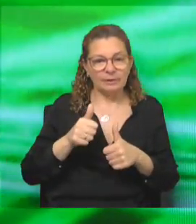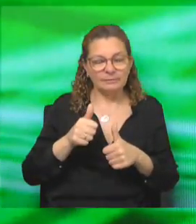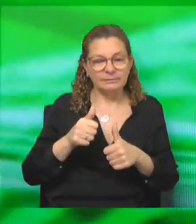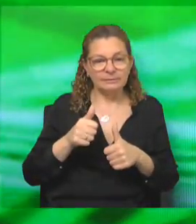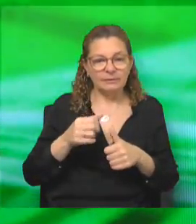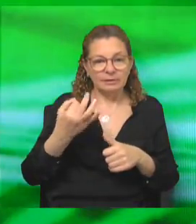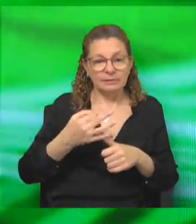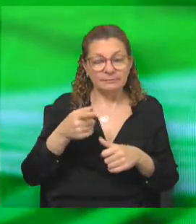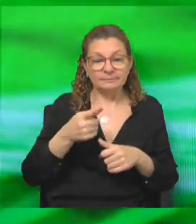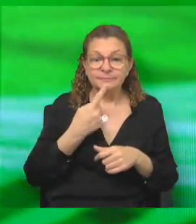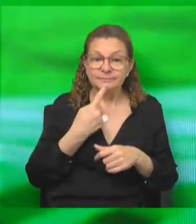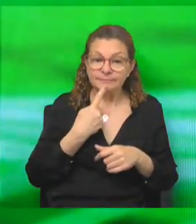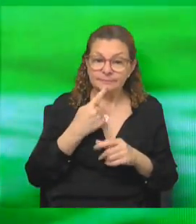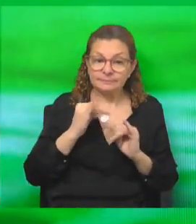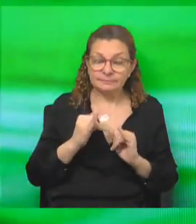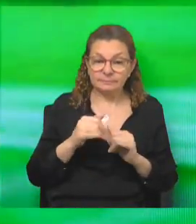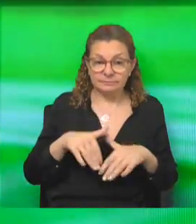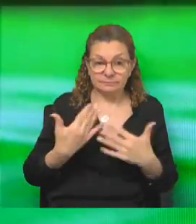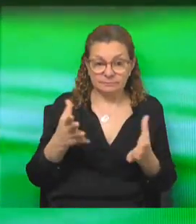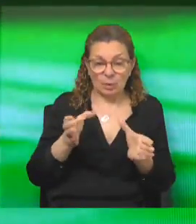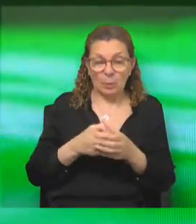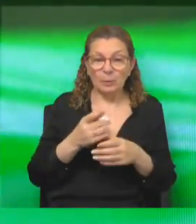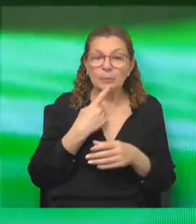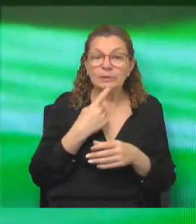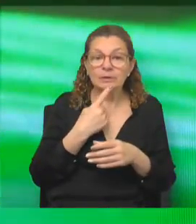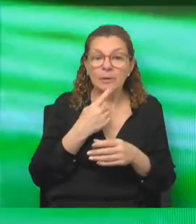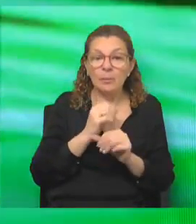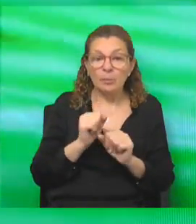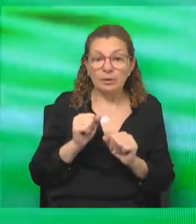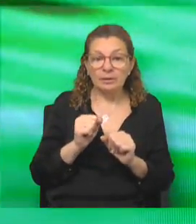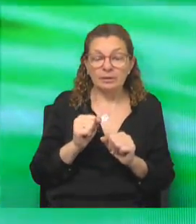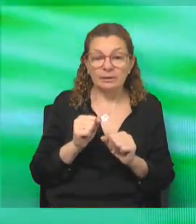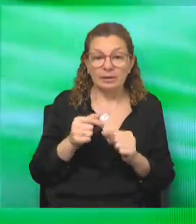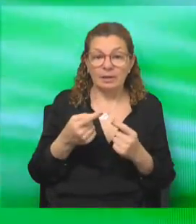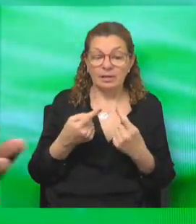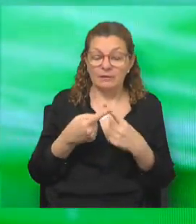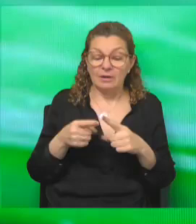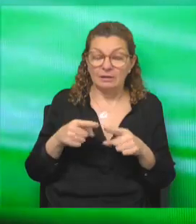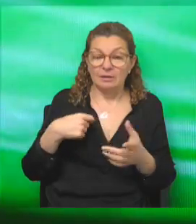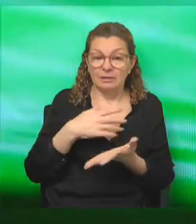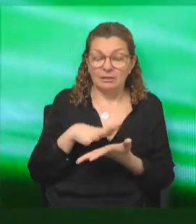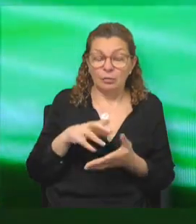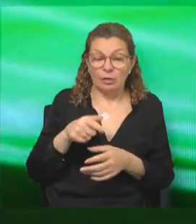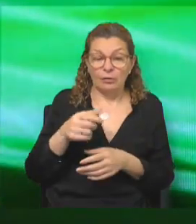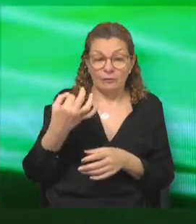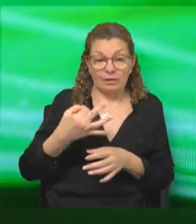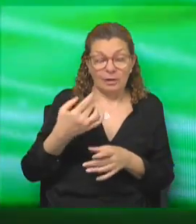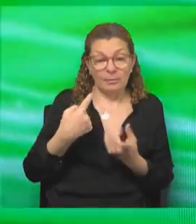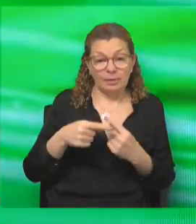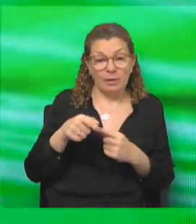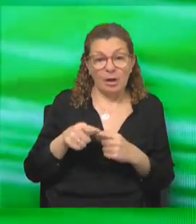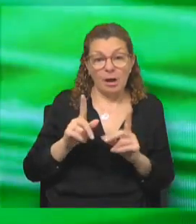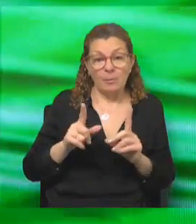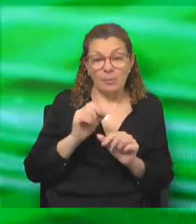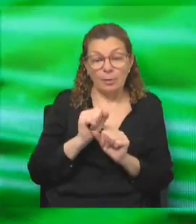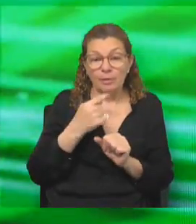ahora que en política cualquier partido puede tener este tipo de circunstancia eso es real ahora nosotros podemos